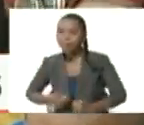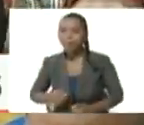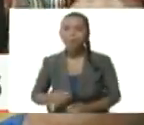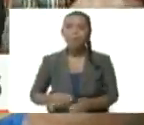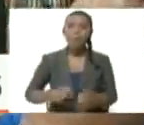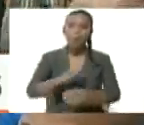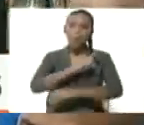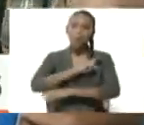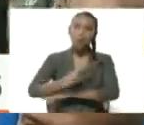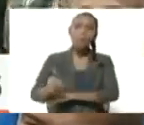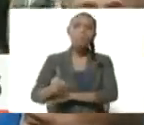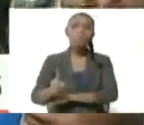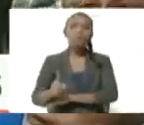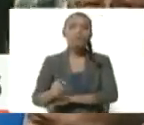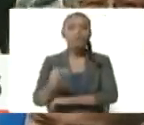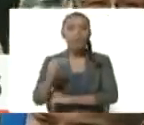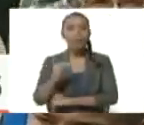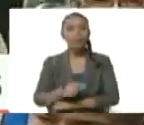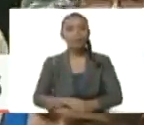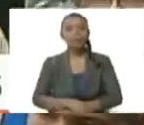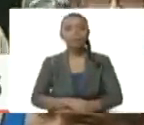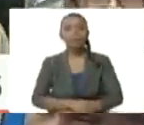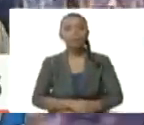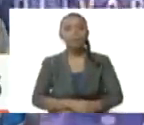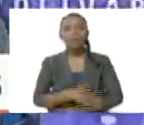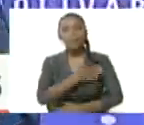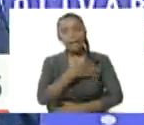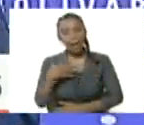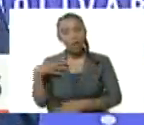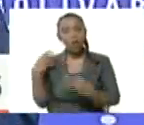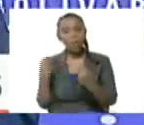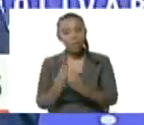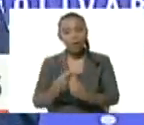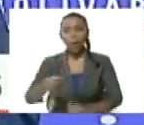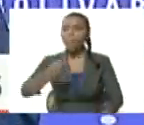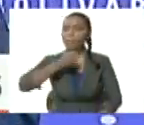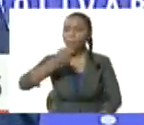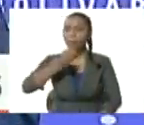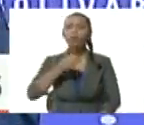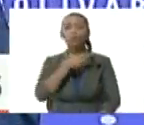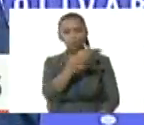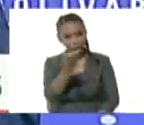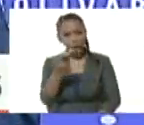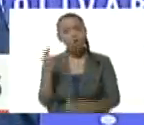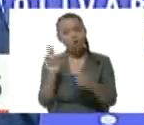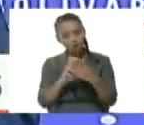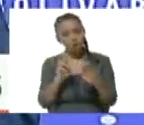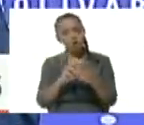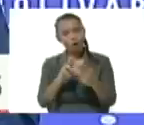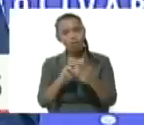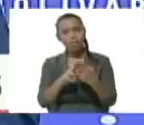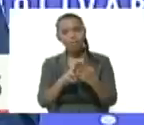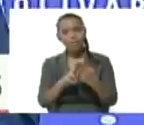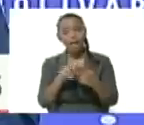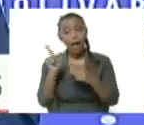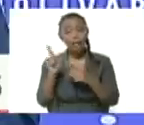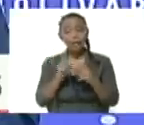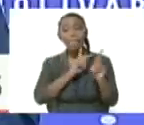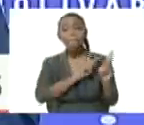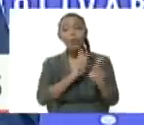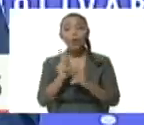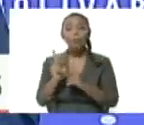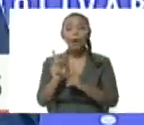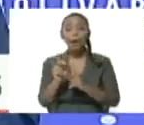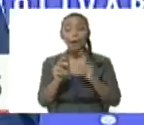Cúmplase, Luis José Marcano, querido compañero, periodista, ustedes lo conocen. Tenía un programa